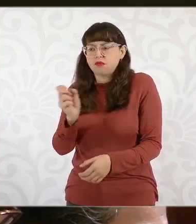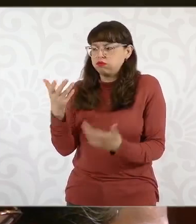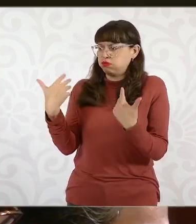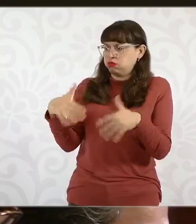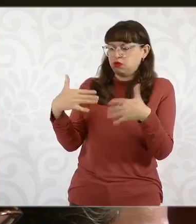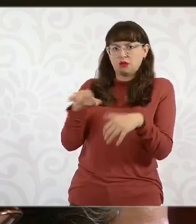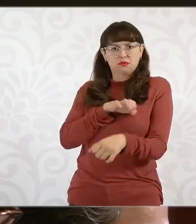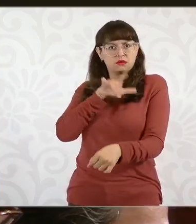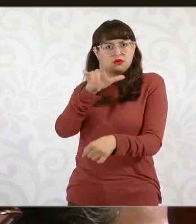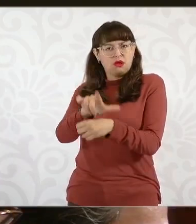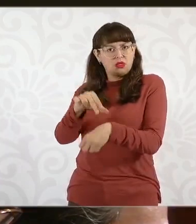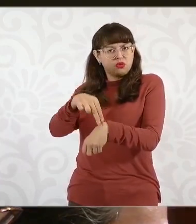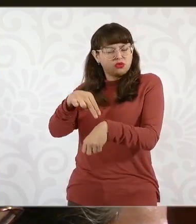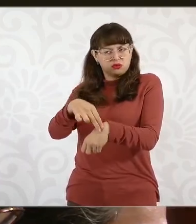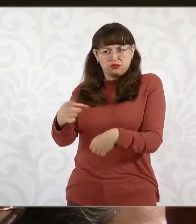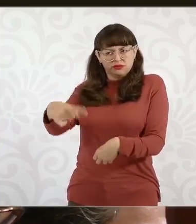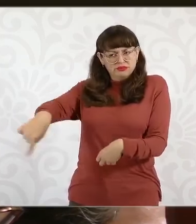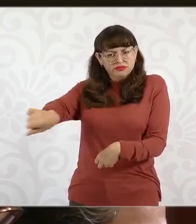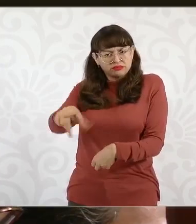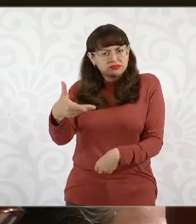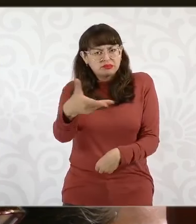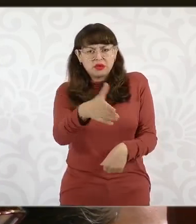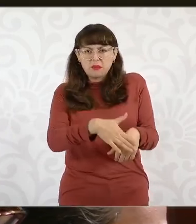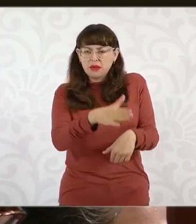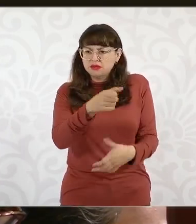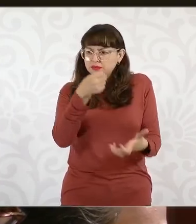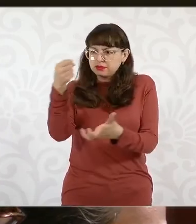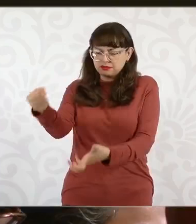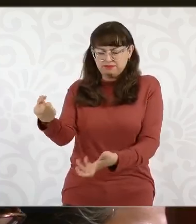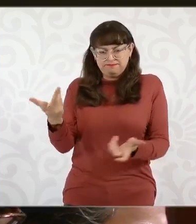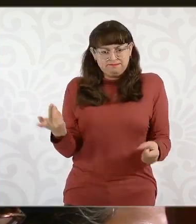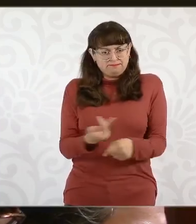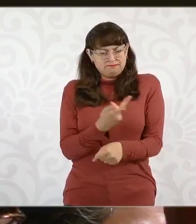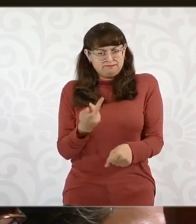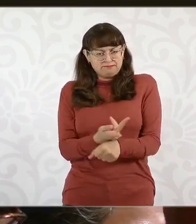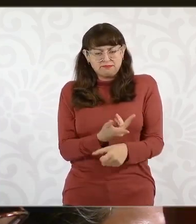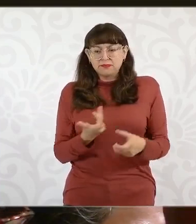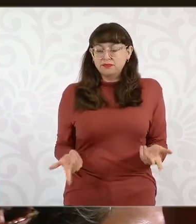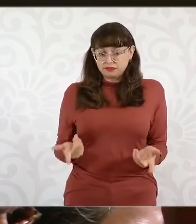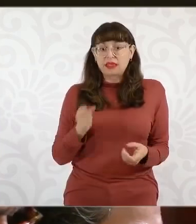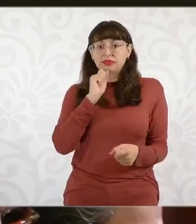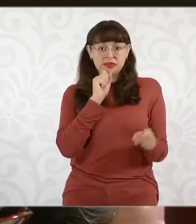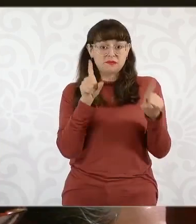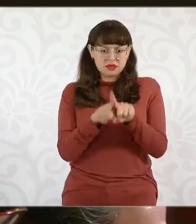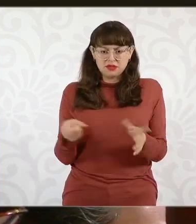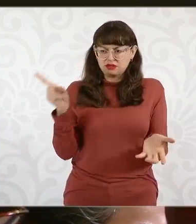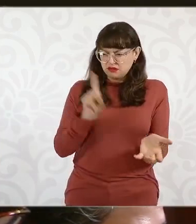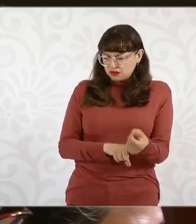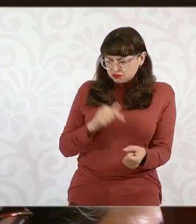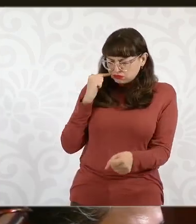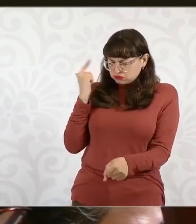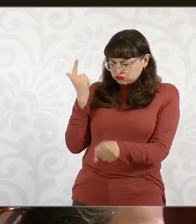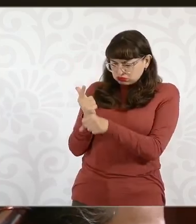y también en esta misma discusión, pues se revela que la Suprema Corte de Justicia de la Nación le está